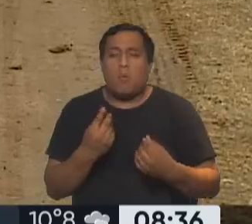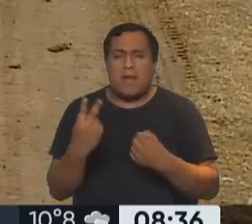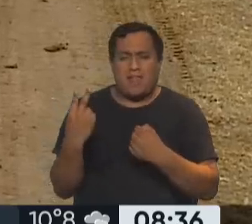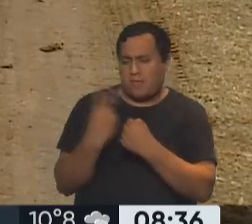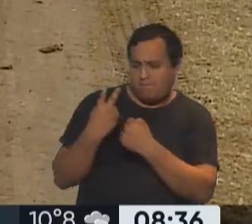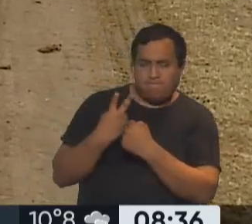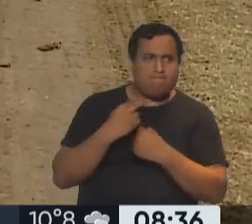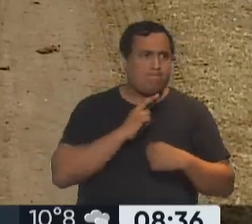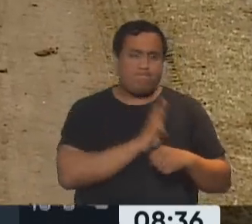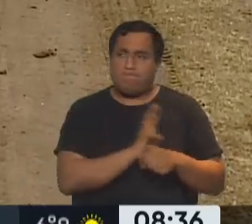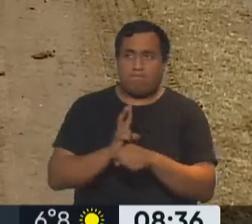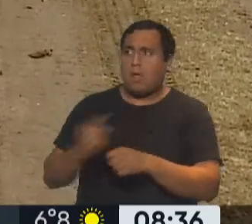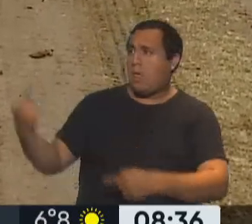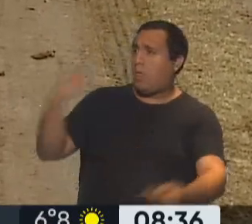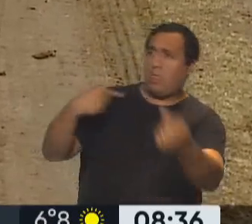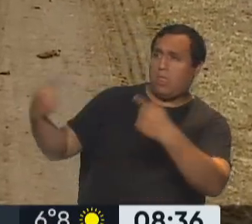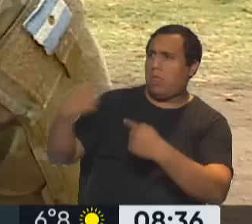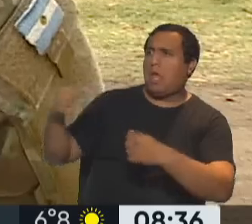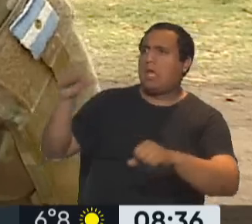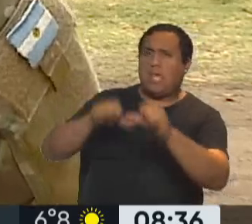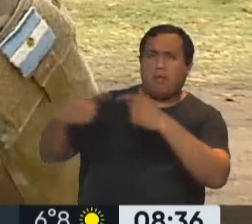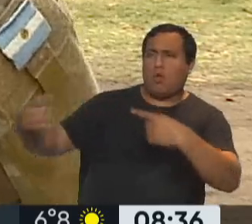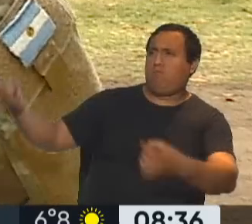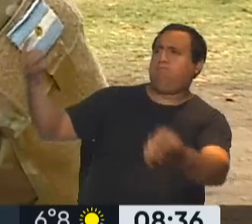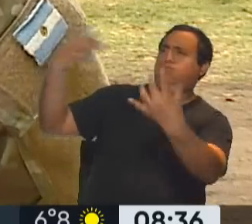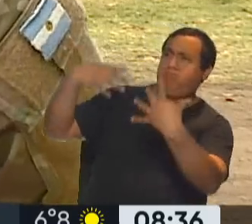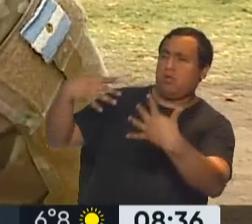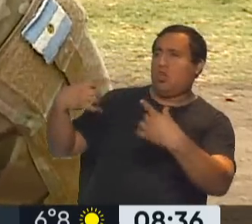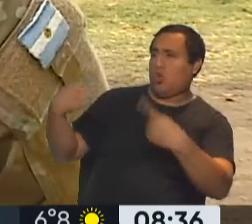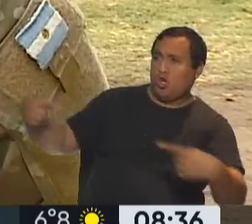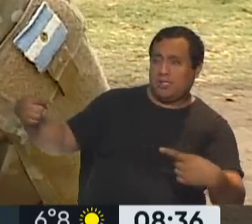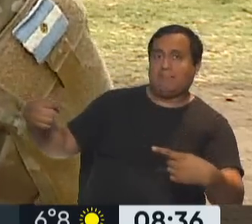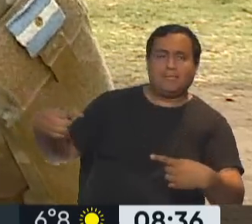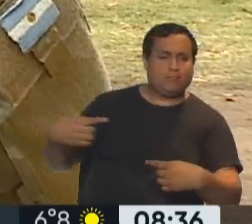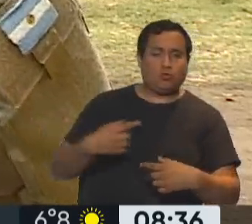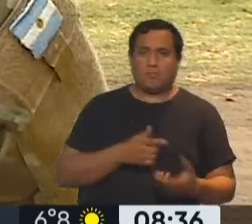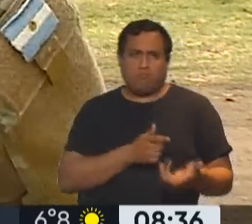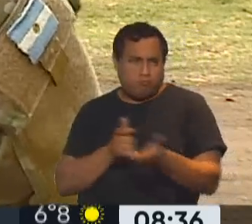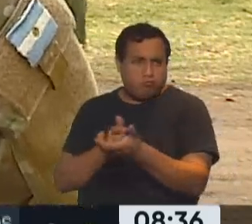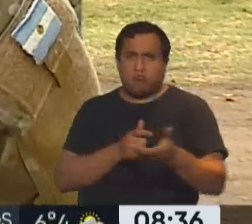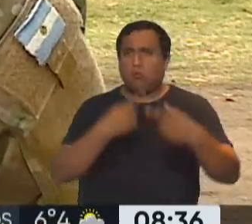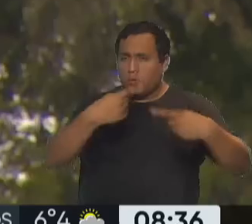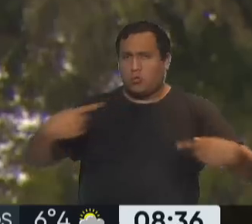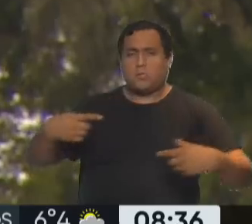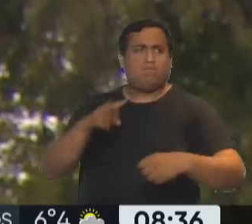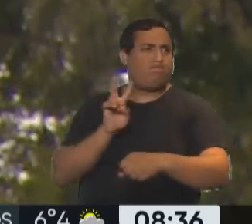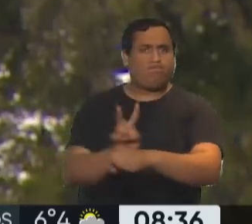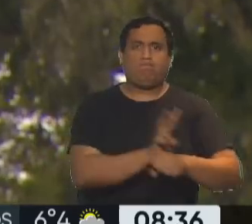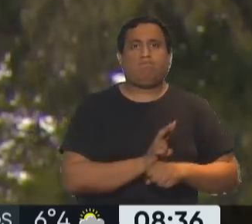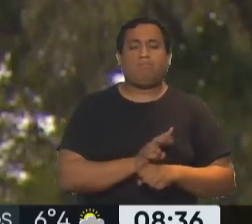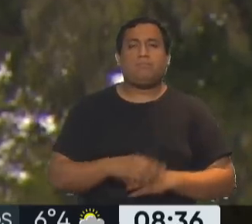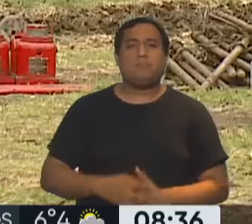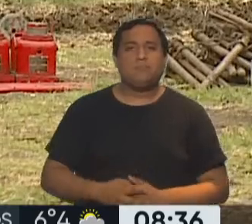para protegernos de cualquier agresión química que sufra el personal o la sociedad de nuestra, ¿no?, a la cual pertenecemos.